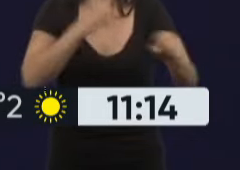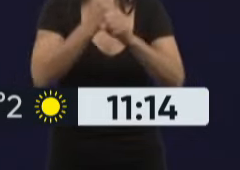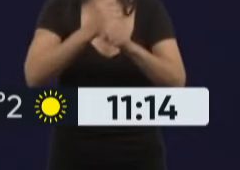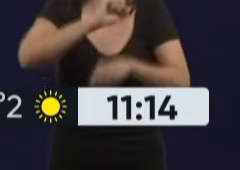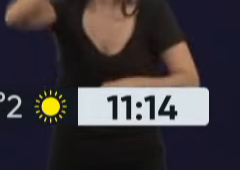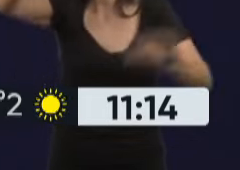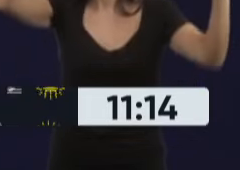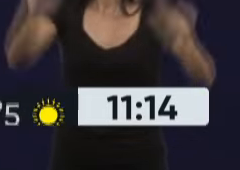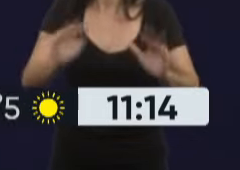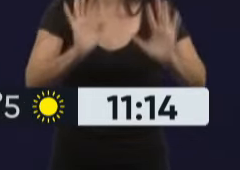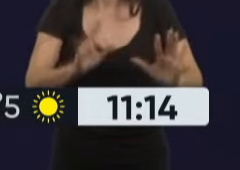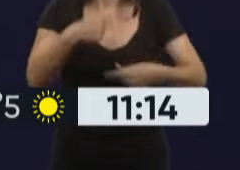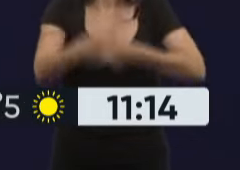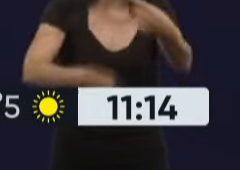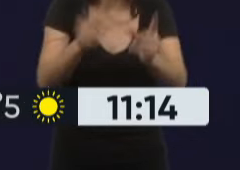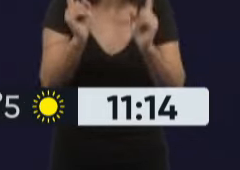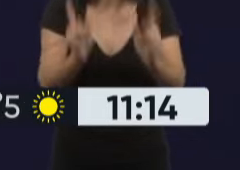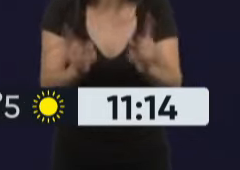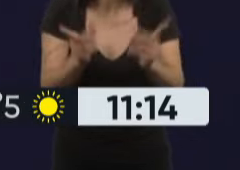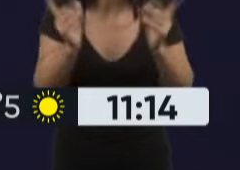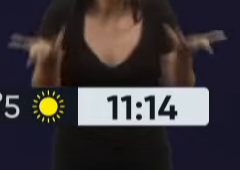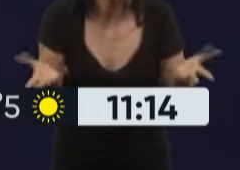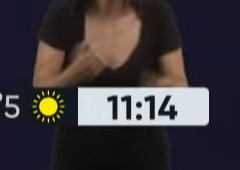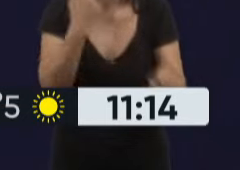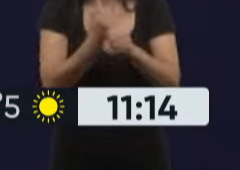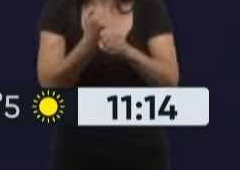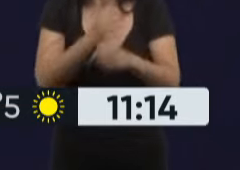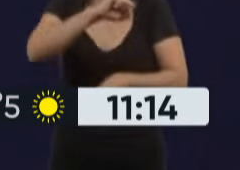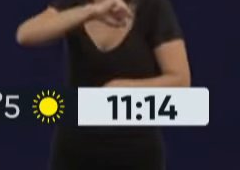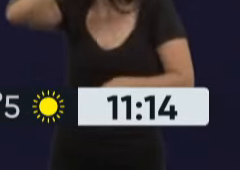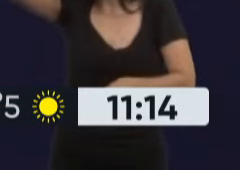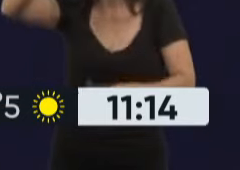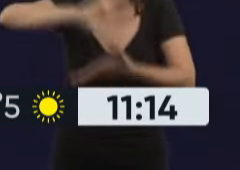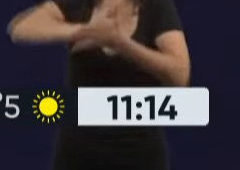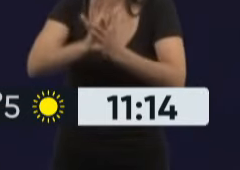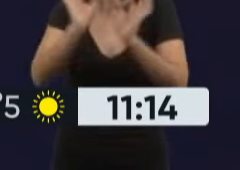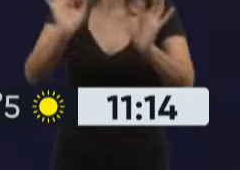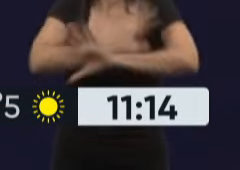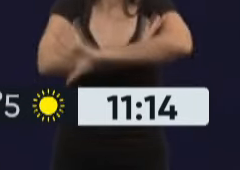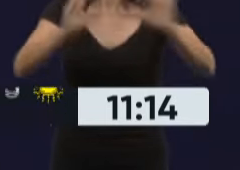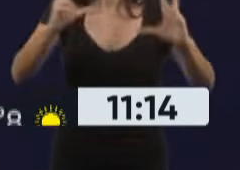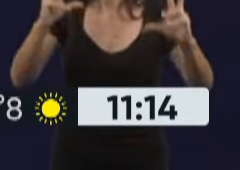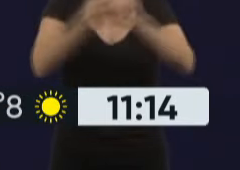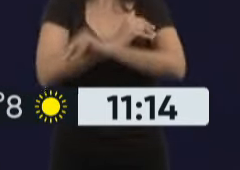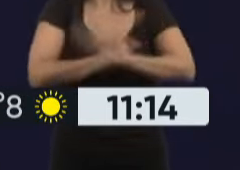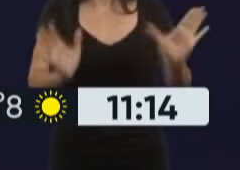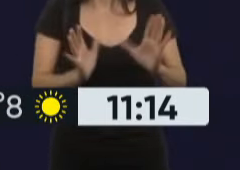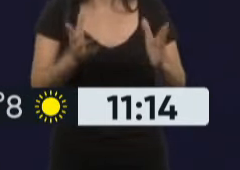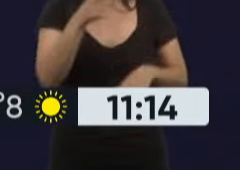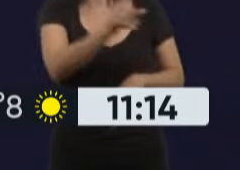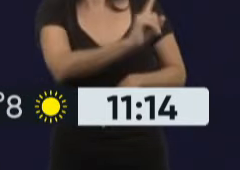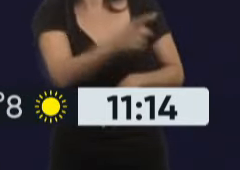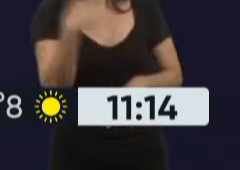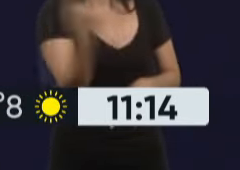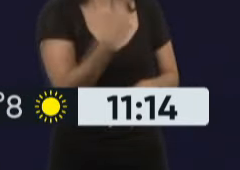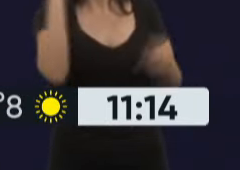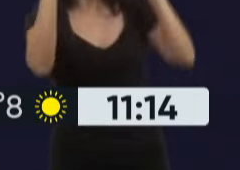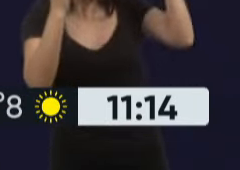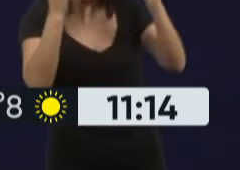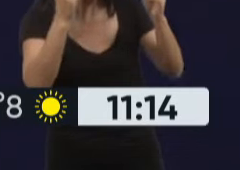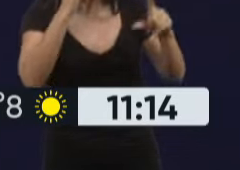Esto va a seguir así hasta que efectivamente la inflación sea un tema del pasado en la República Argentina Así que no no solo que no nos